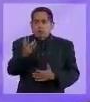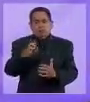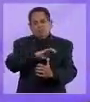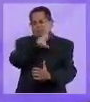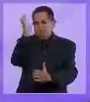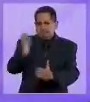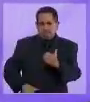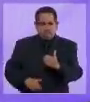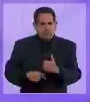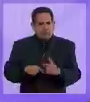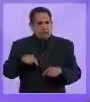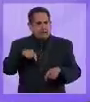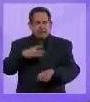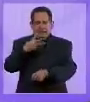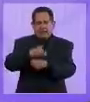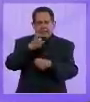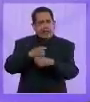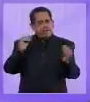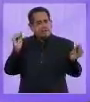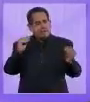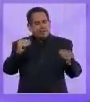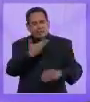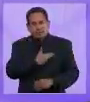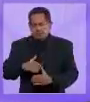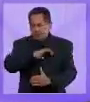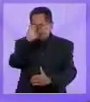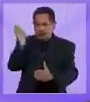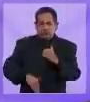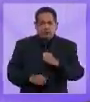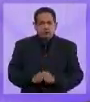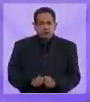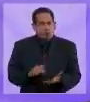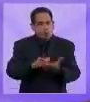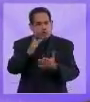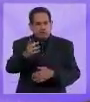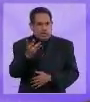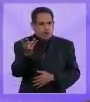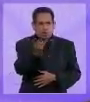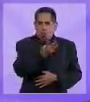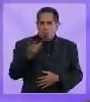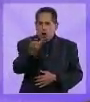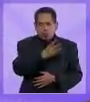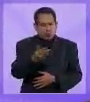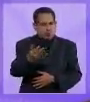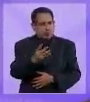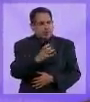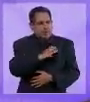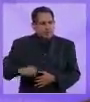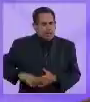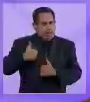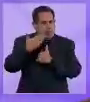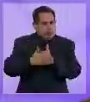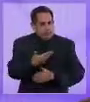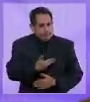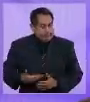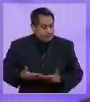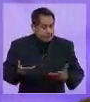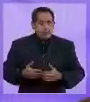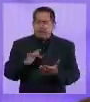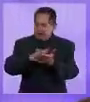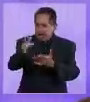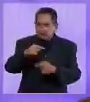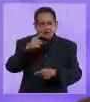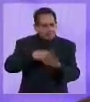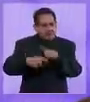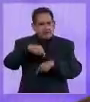fin este, el tercer debate presidencial. Muchísimas gracias a los 4 candidatos presidenciales por aceptar la invitación a